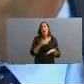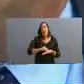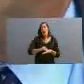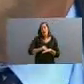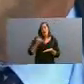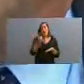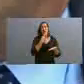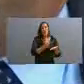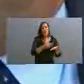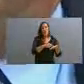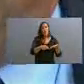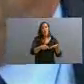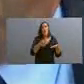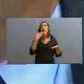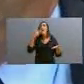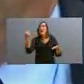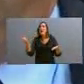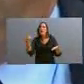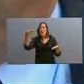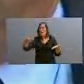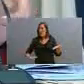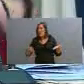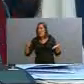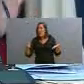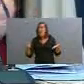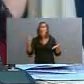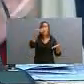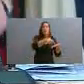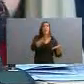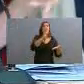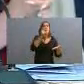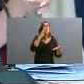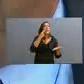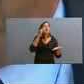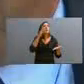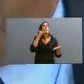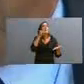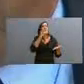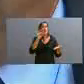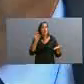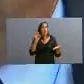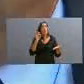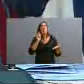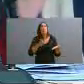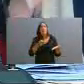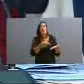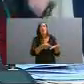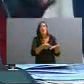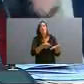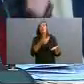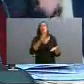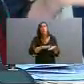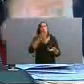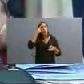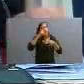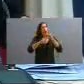jurista, hace remisión al caso Gaiviso, que es el caso Nazareno, que es también la ratificación de las horas